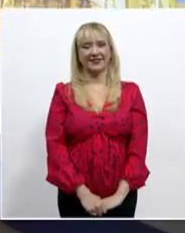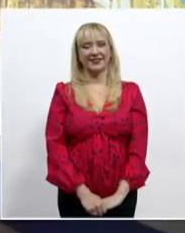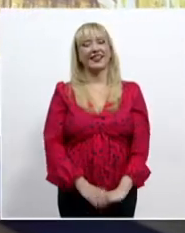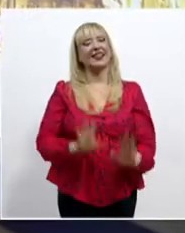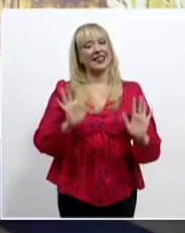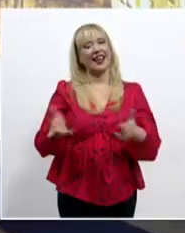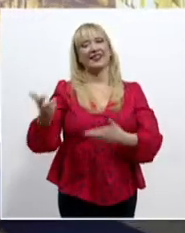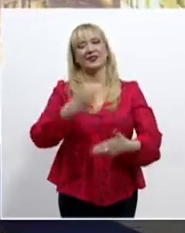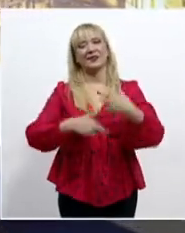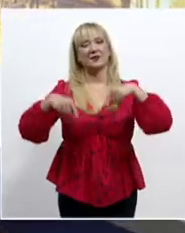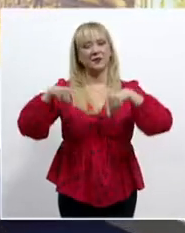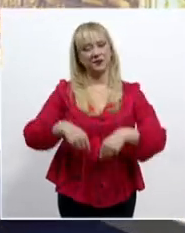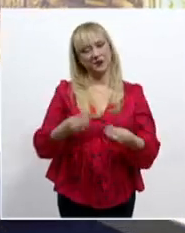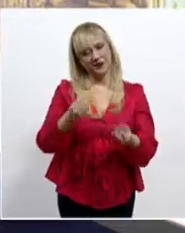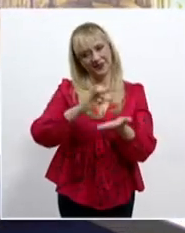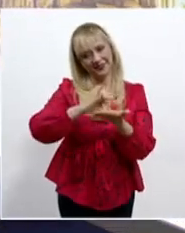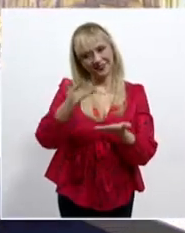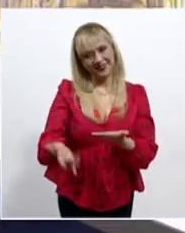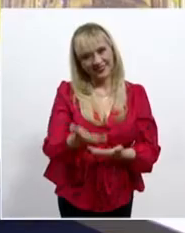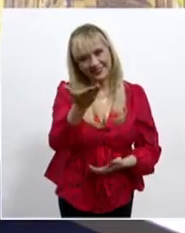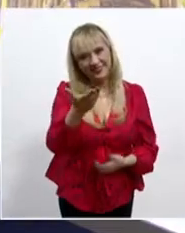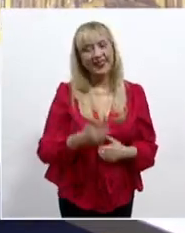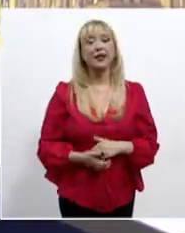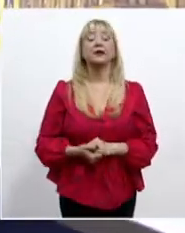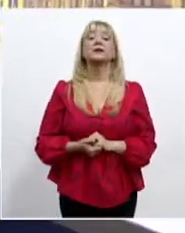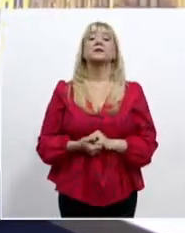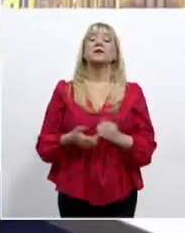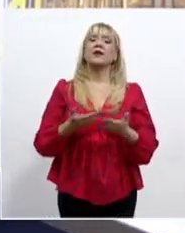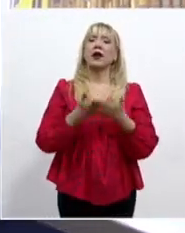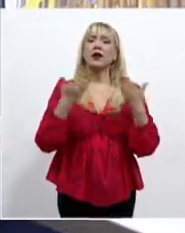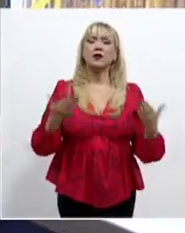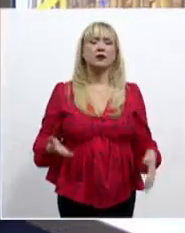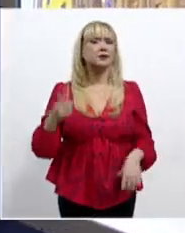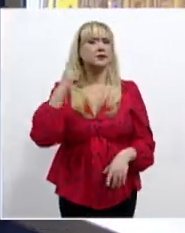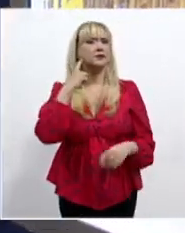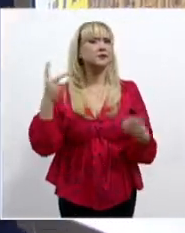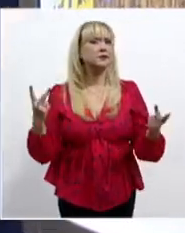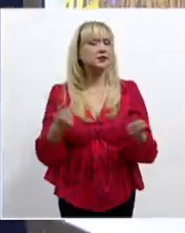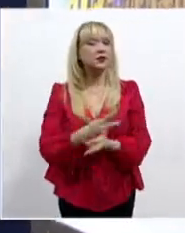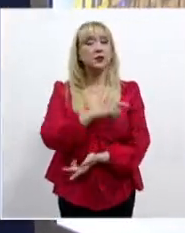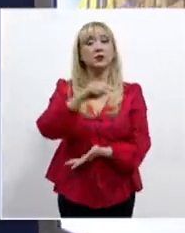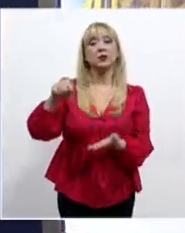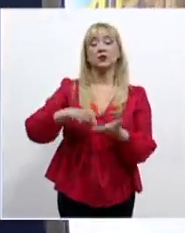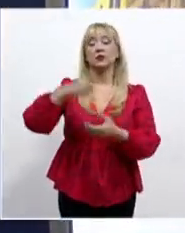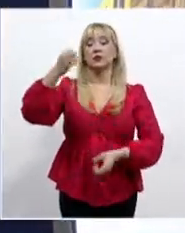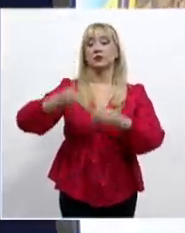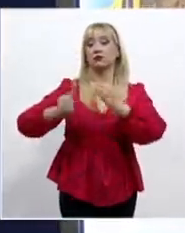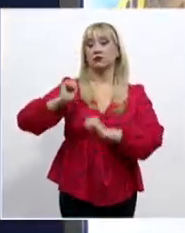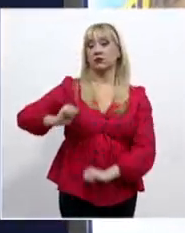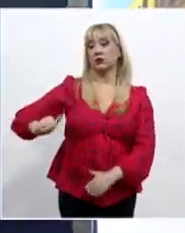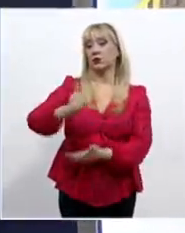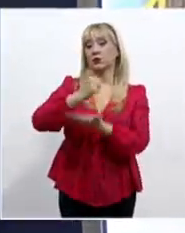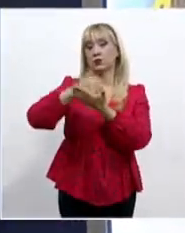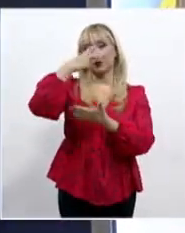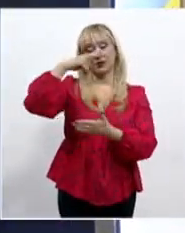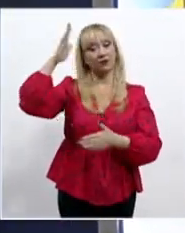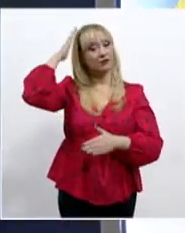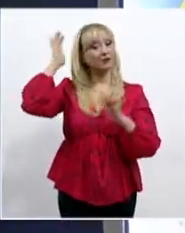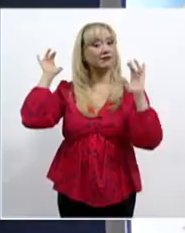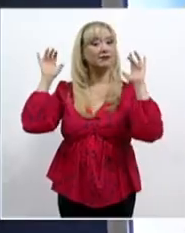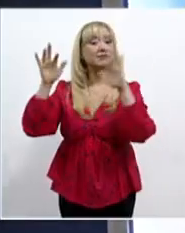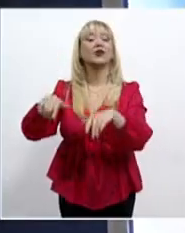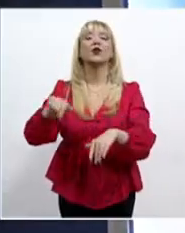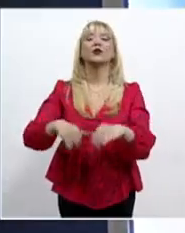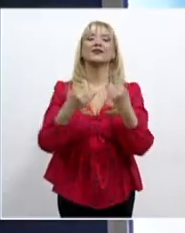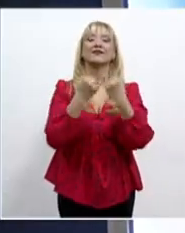Ya estamos de regreso. Gracias por continuar con nosotros. Ahora nos trasladamos hasta la sede del Poder Judicial Capitalino, pues hoy se inauguró la